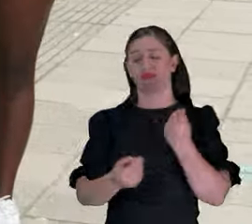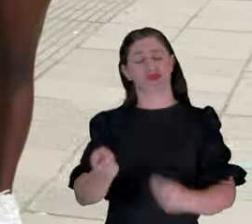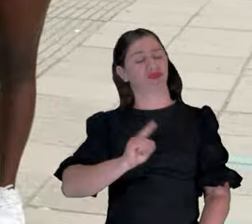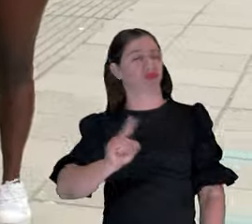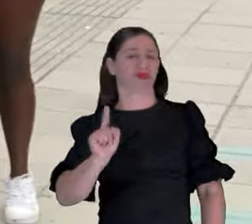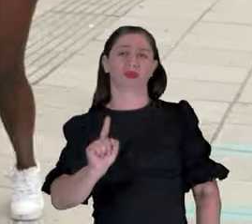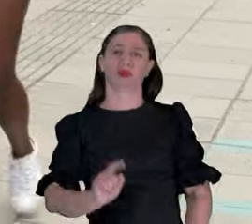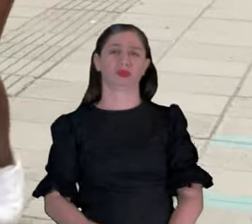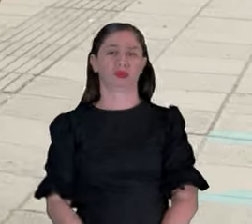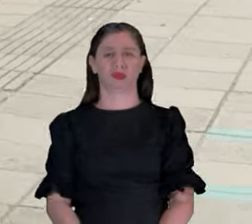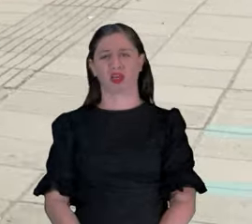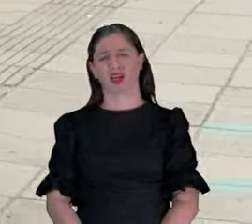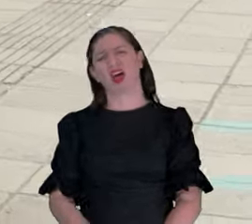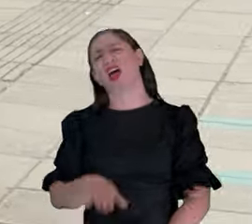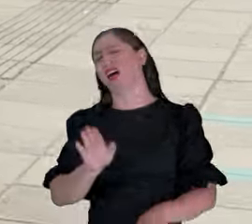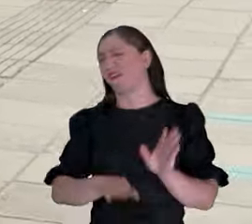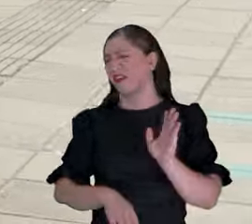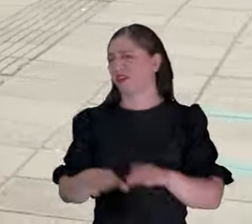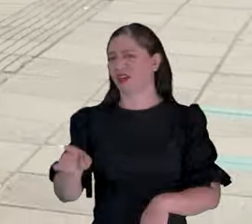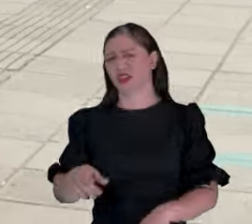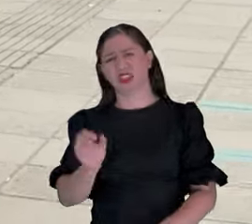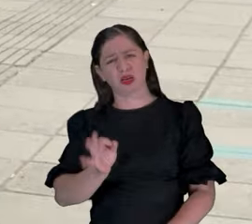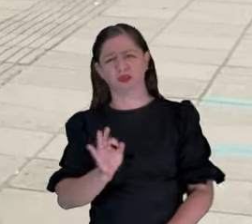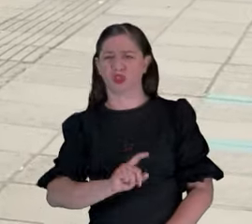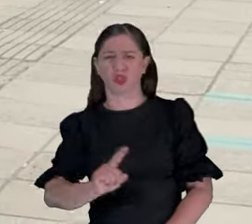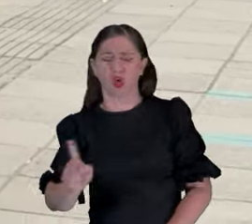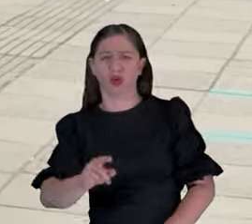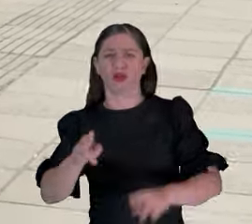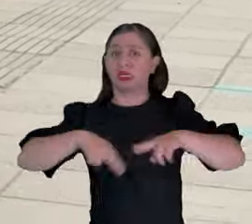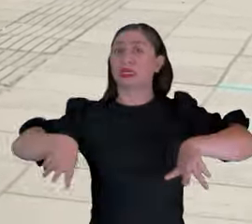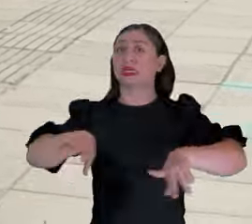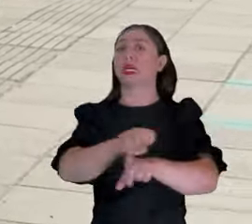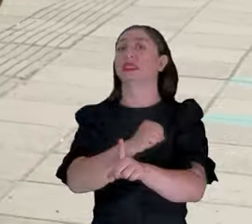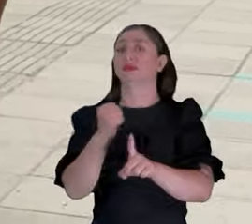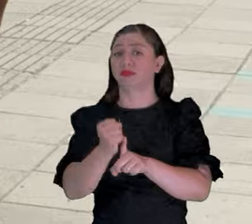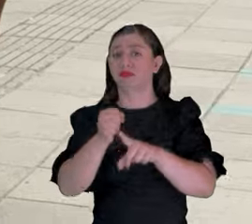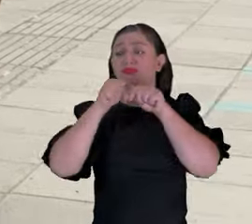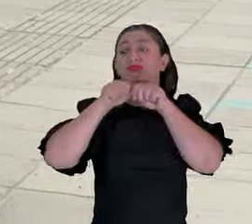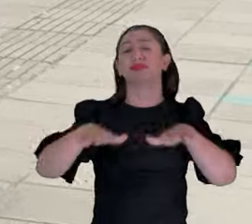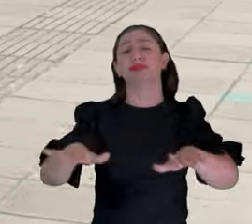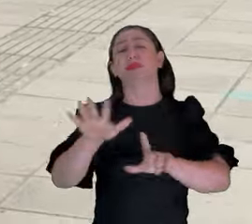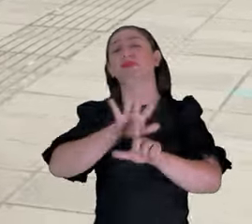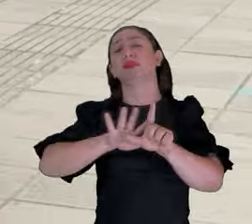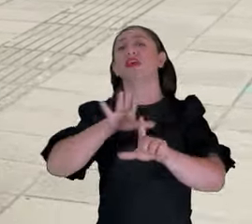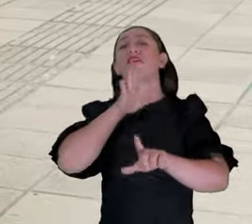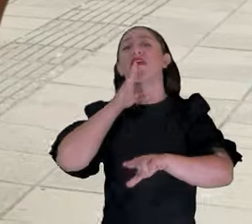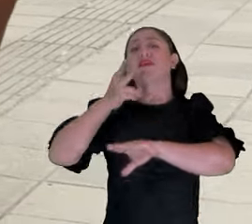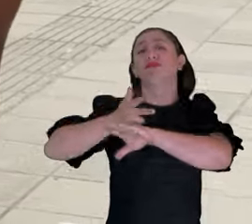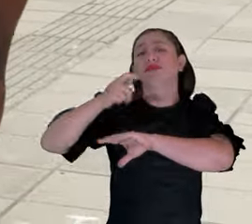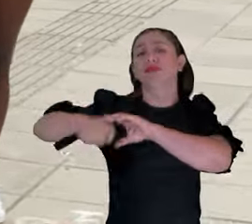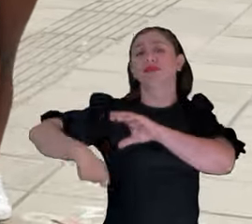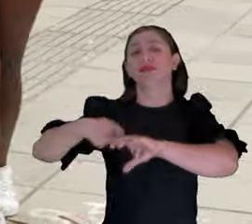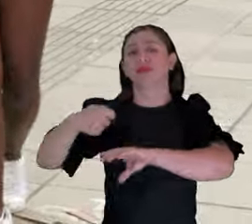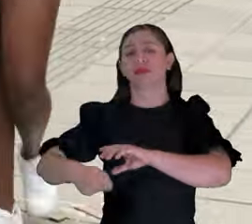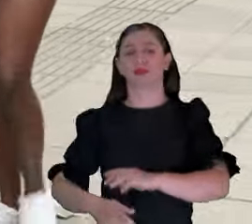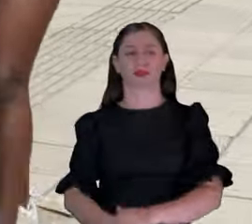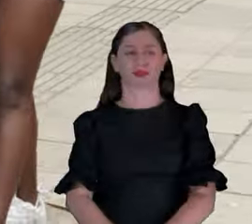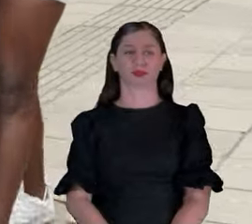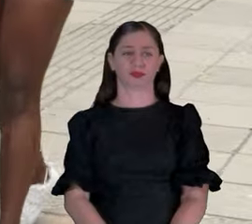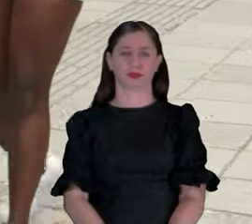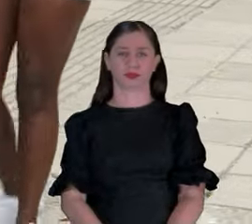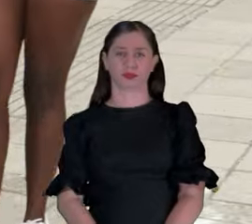bien pobres. Yo no lo voy a hacer. No siempre. O mostrarlo que uno no es en redes sociales, ¿no? ¿Quién lo